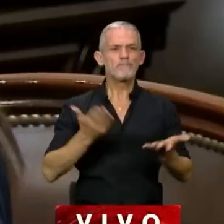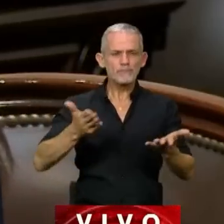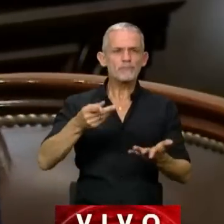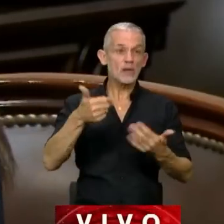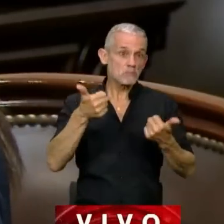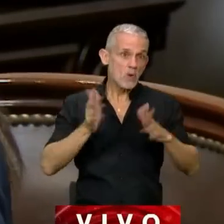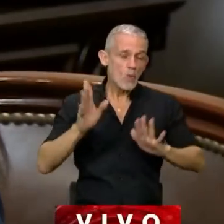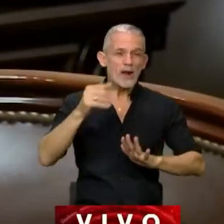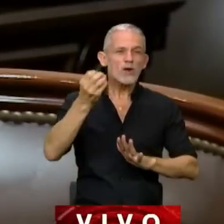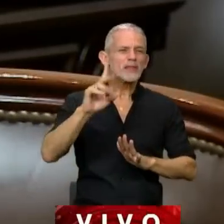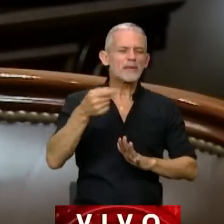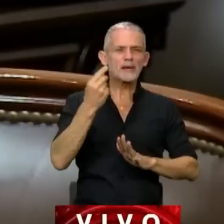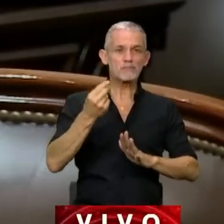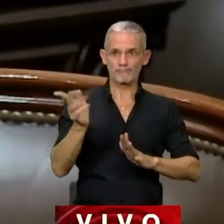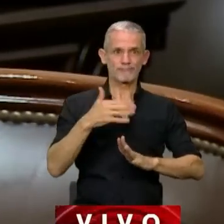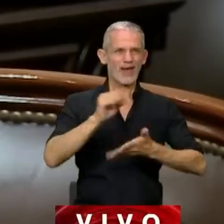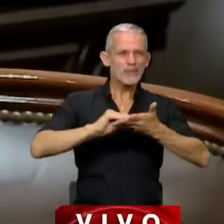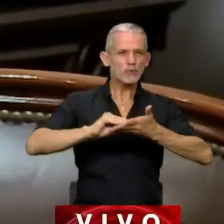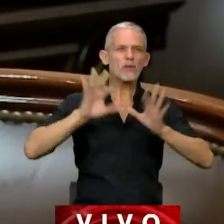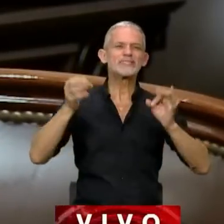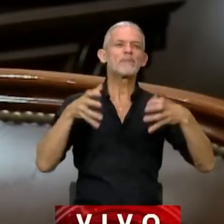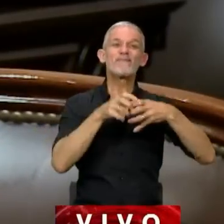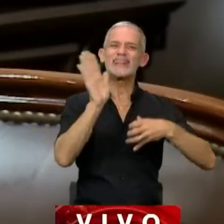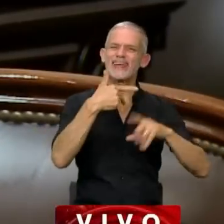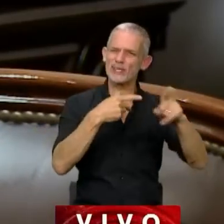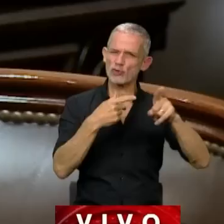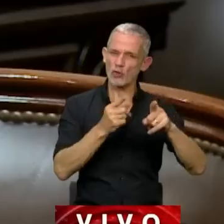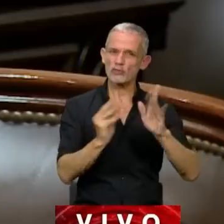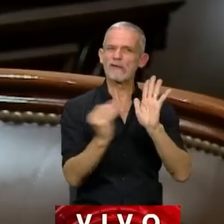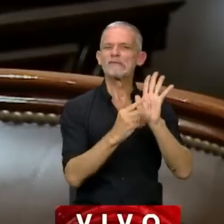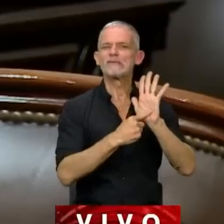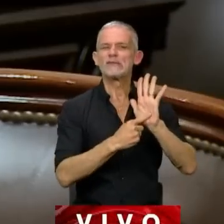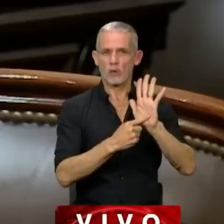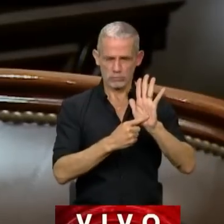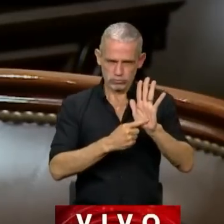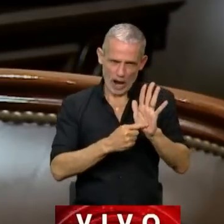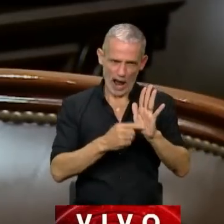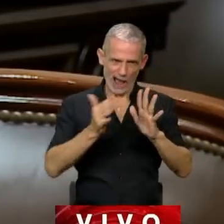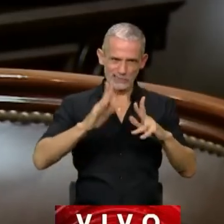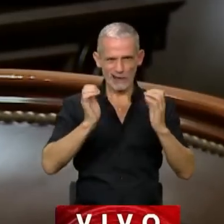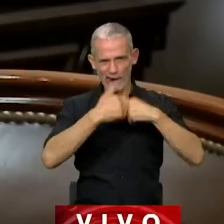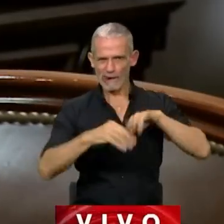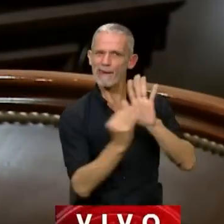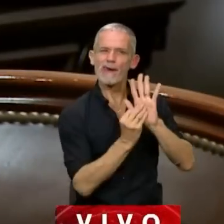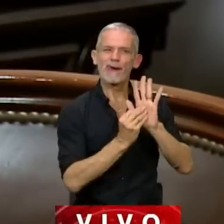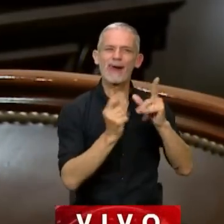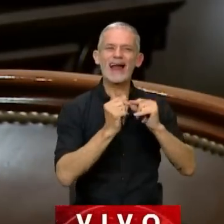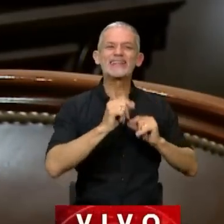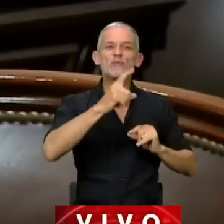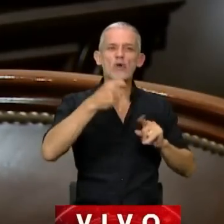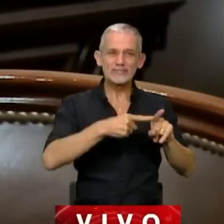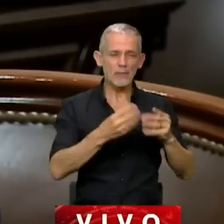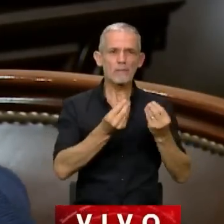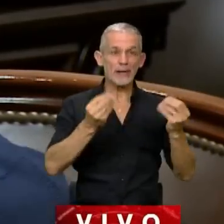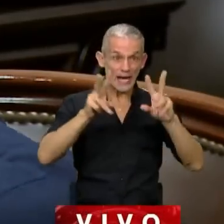Es bueno también, señor presidente, que sepan los diputados del Frente de Todos que incorporaron de rondón este artículo, que